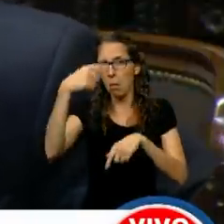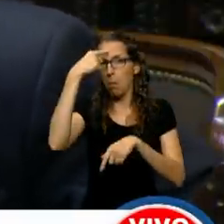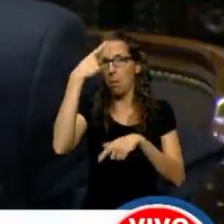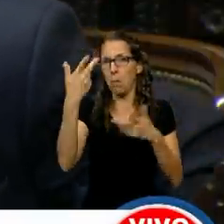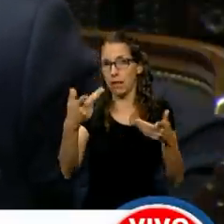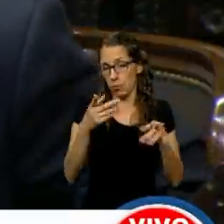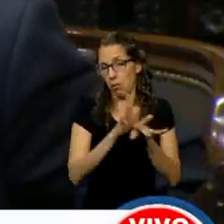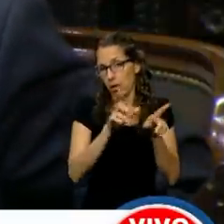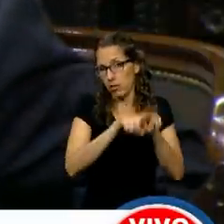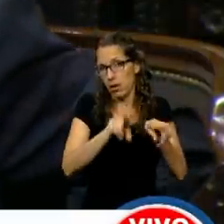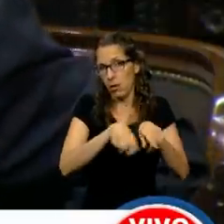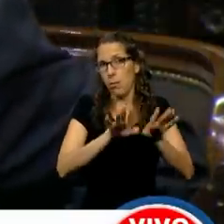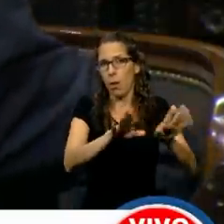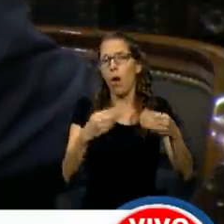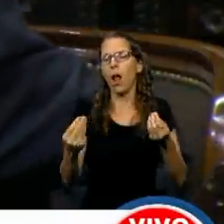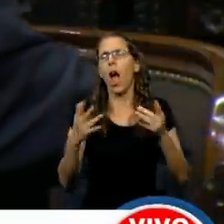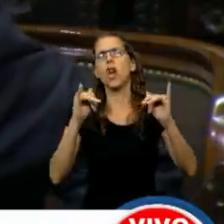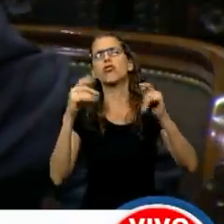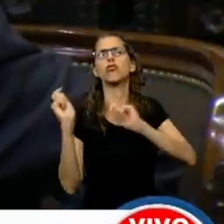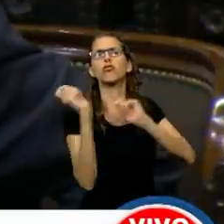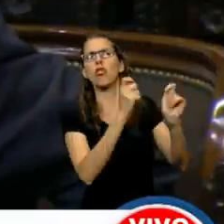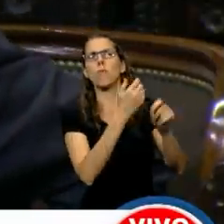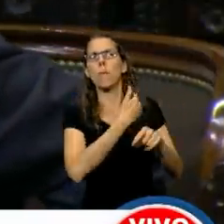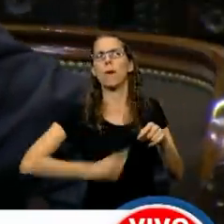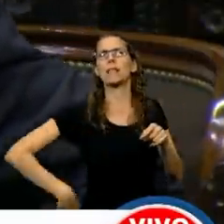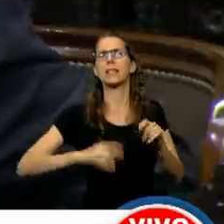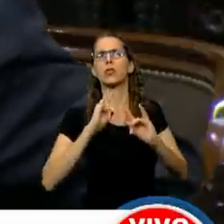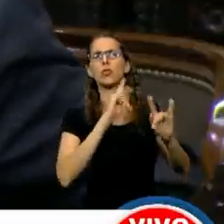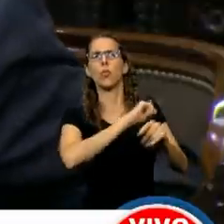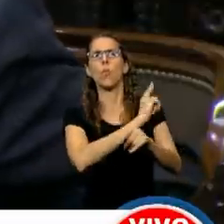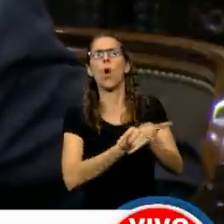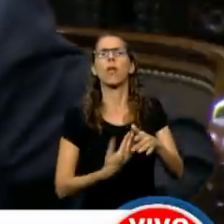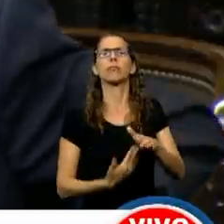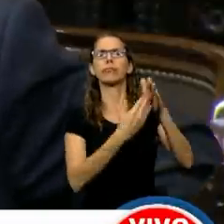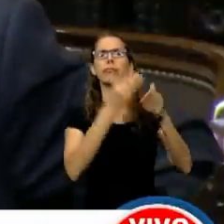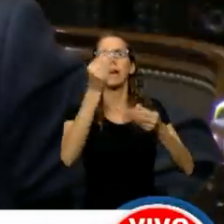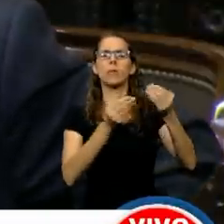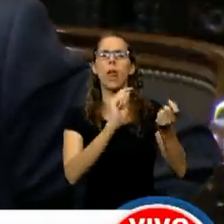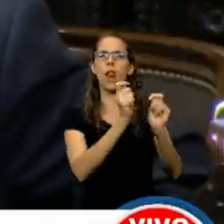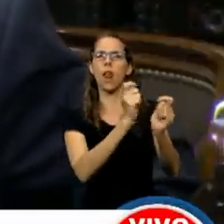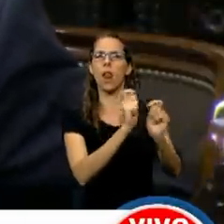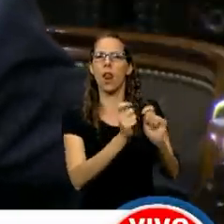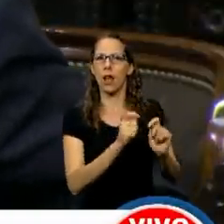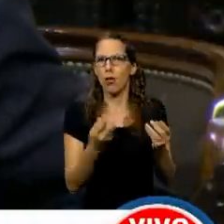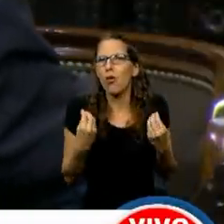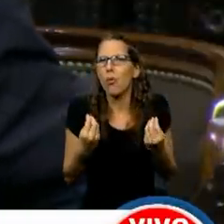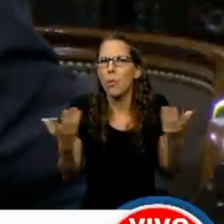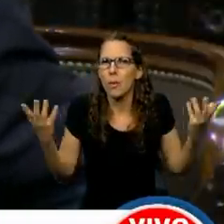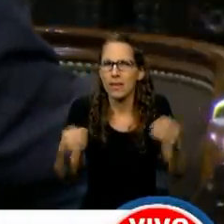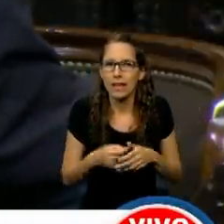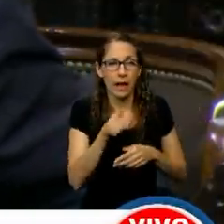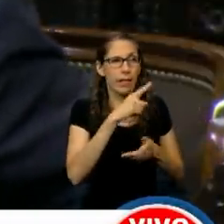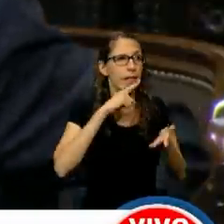hace siempre la delegación de facultades en el poder ejecutivo para que modifique el presupuesto para que maneje las tasas de los